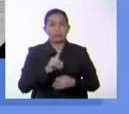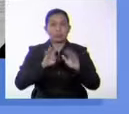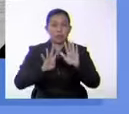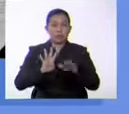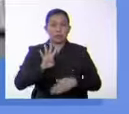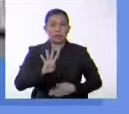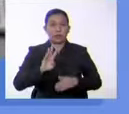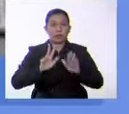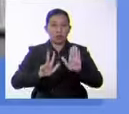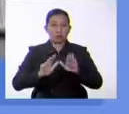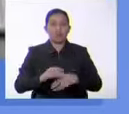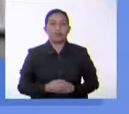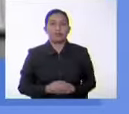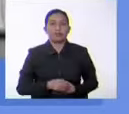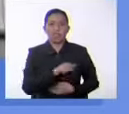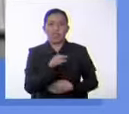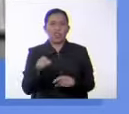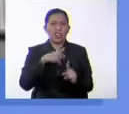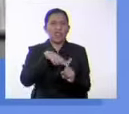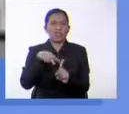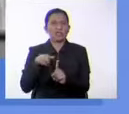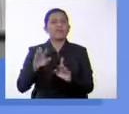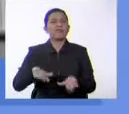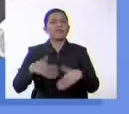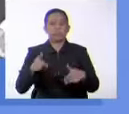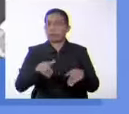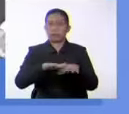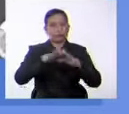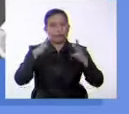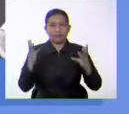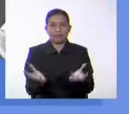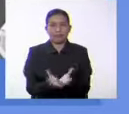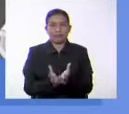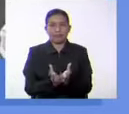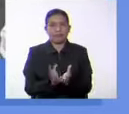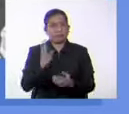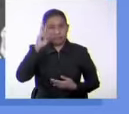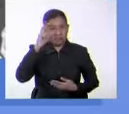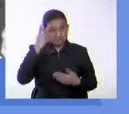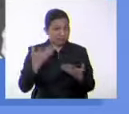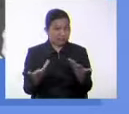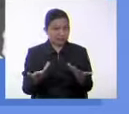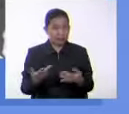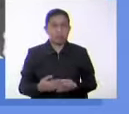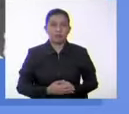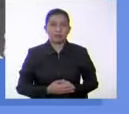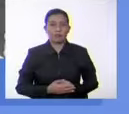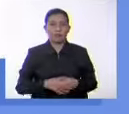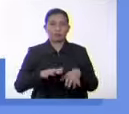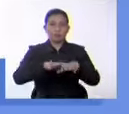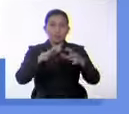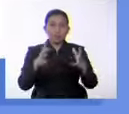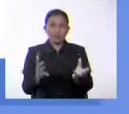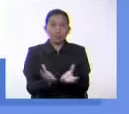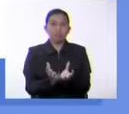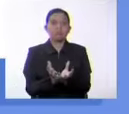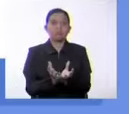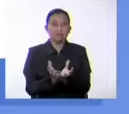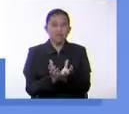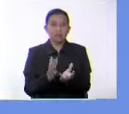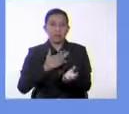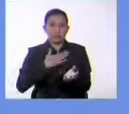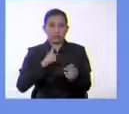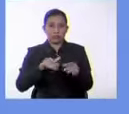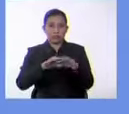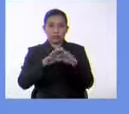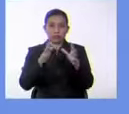estas características tenemos en primer lugar que son universales. ¿Qué puede significar esto, Eduardo? Pues universales, tenemos aquí el globo terráqueo,